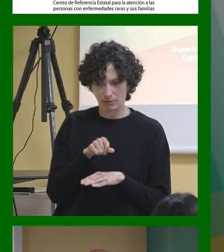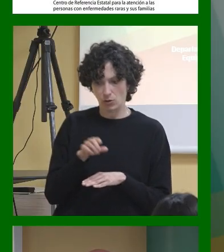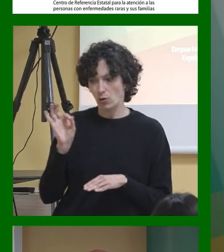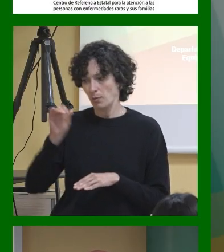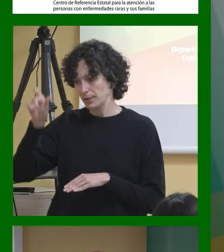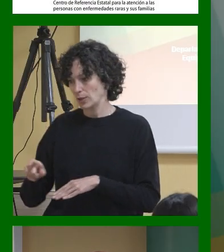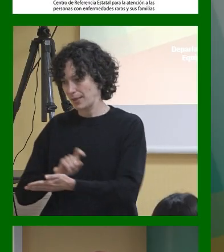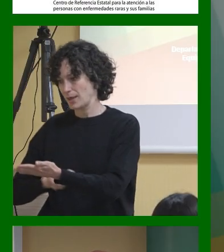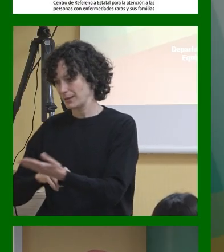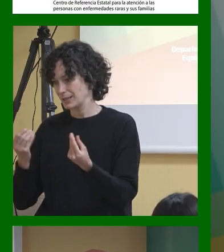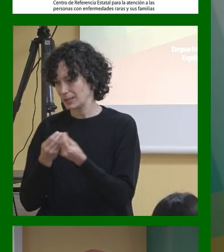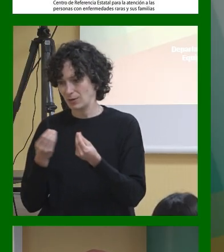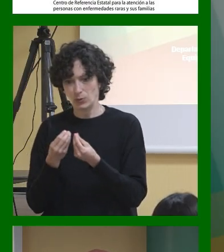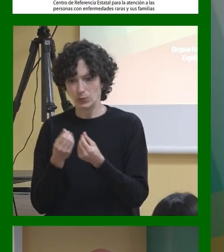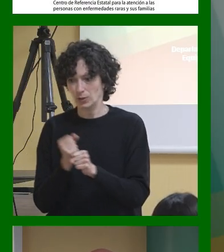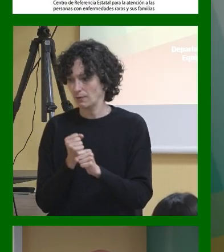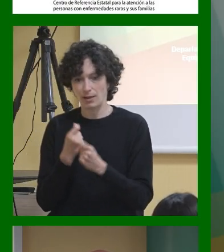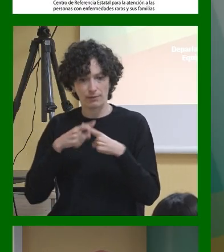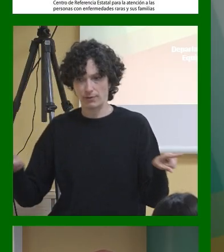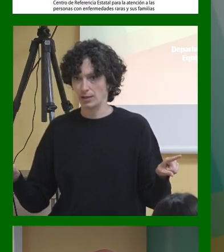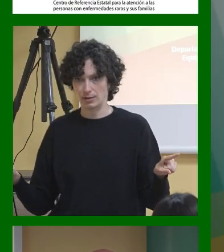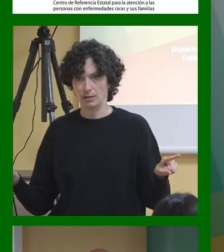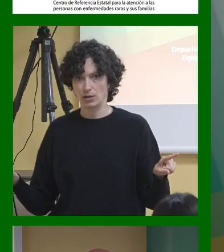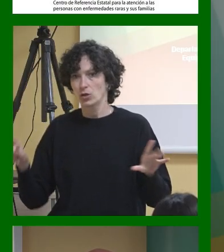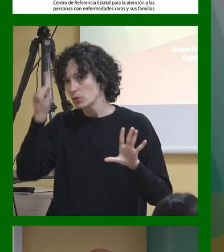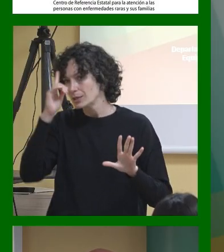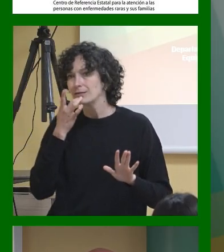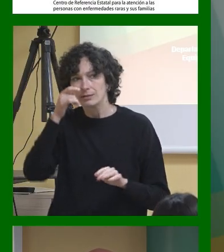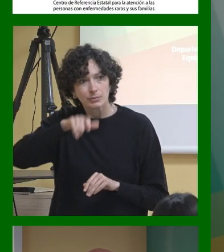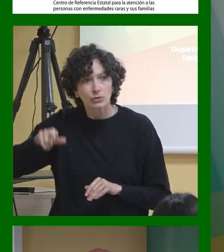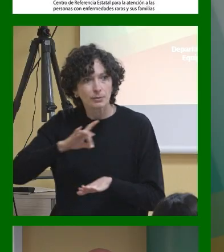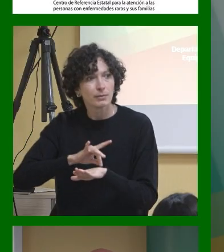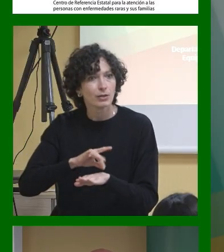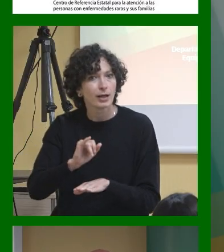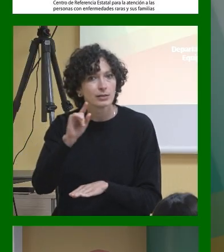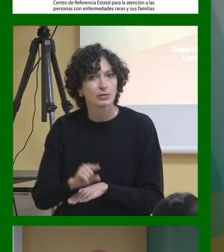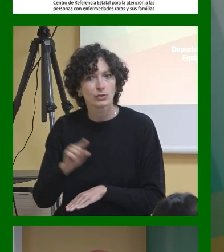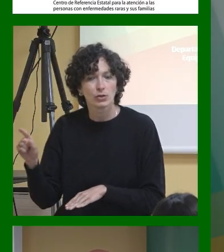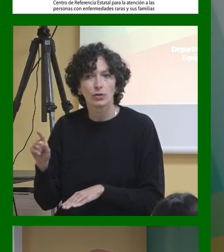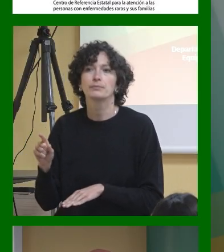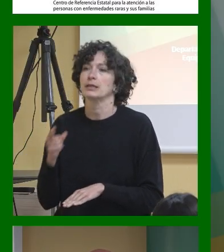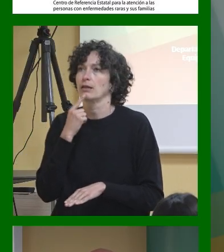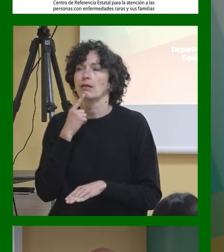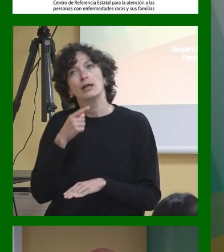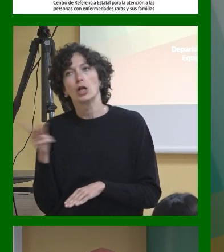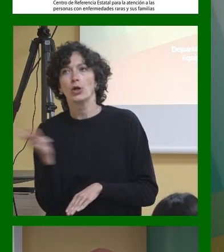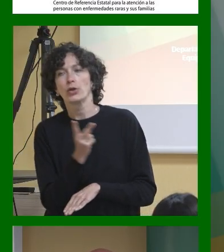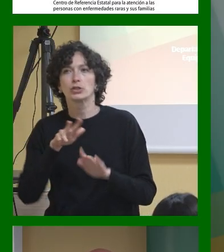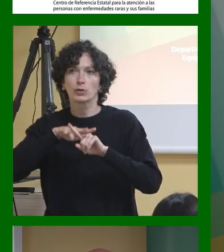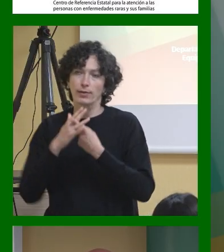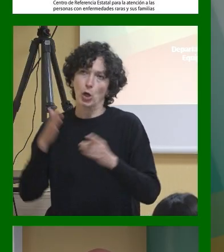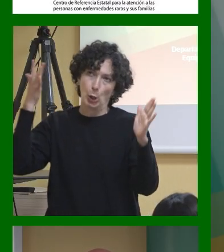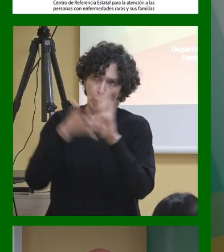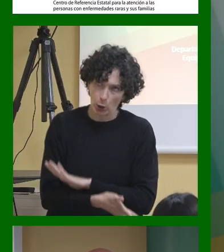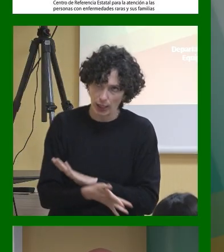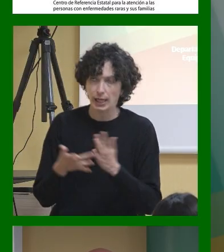persona con diabetes. Absolutamente. Por mucho que aquí no sé si habrá algún médico, me dirá que son condiciones crónicas, que son condiciones